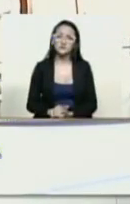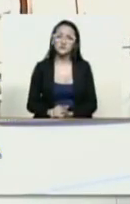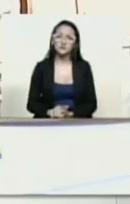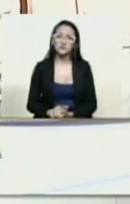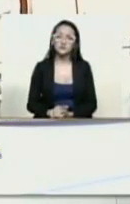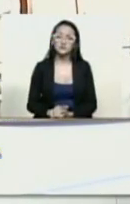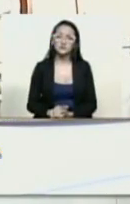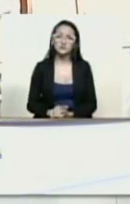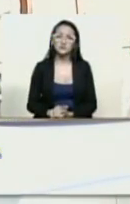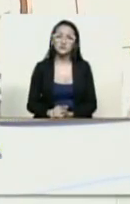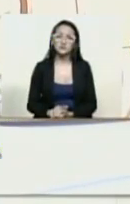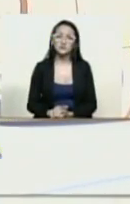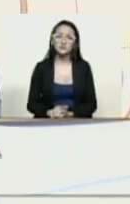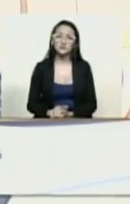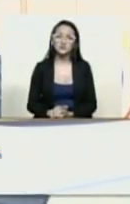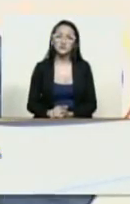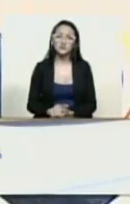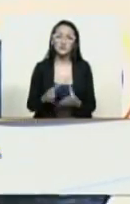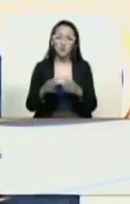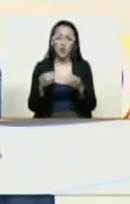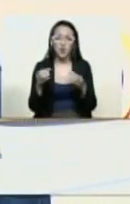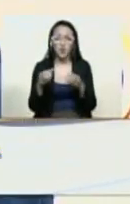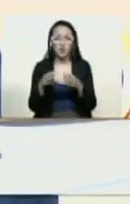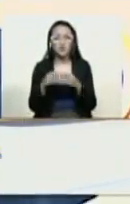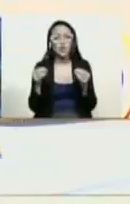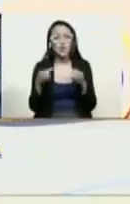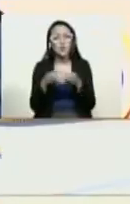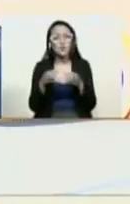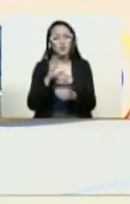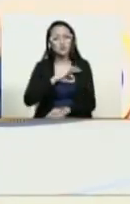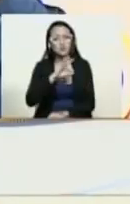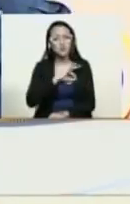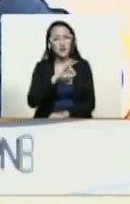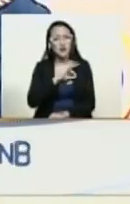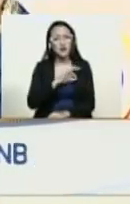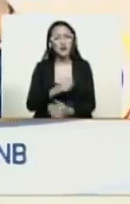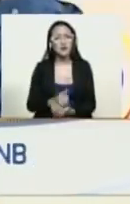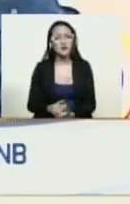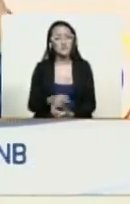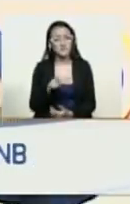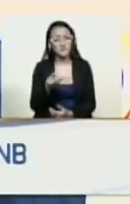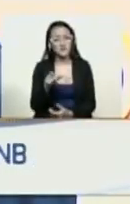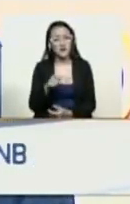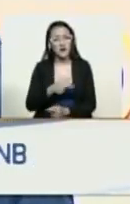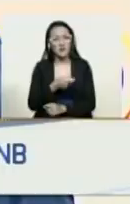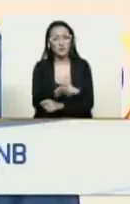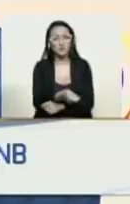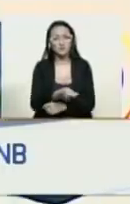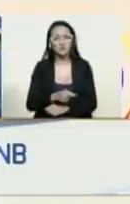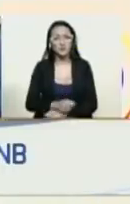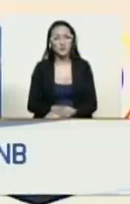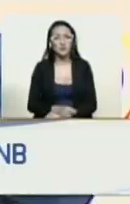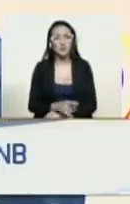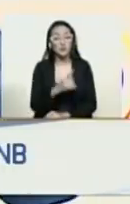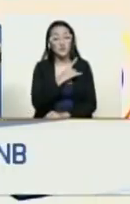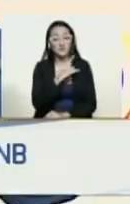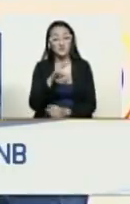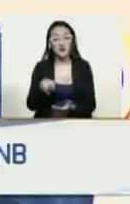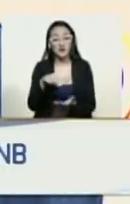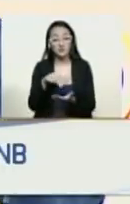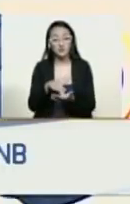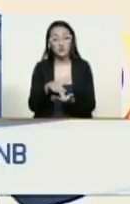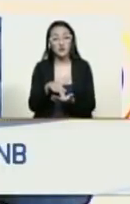el territorio, todos los sectores sociales. Valga este acto de graduación en la Universidad